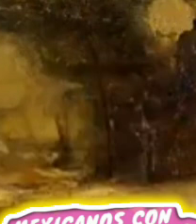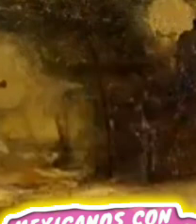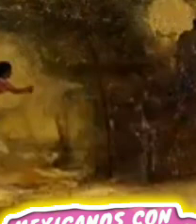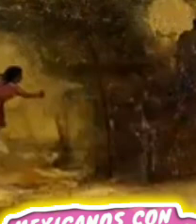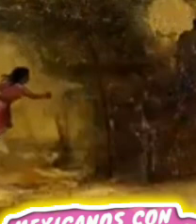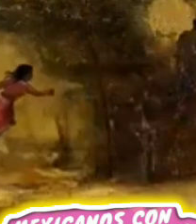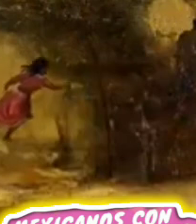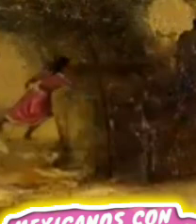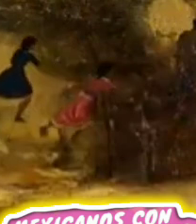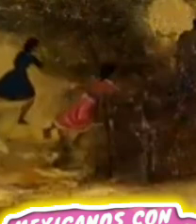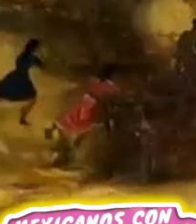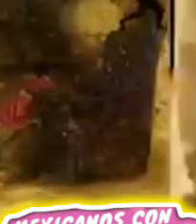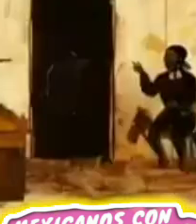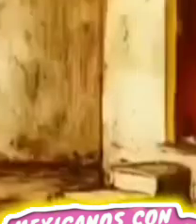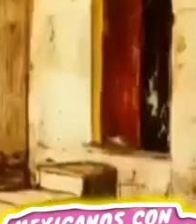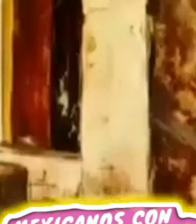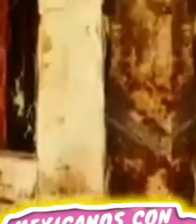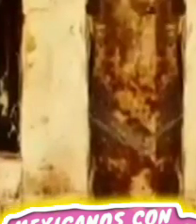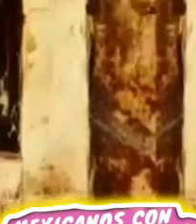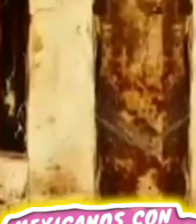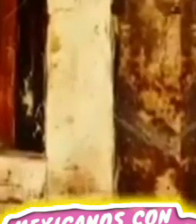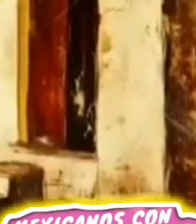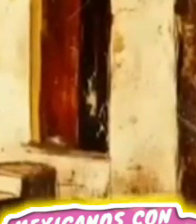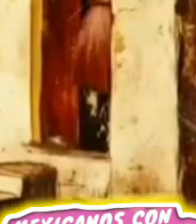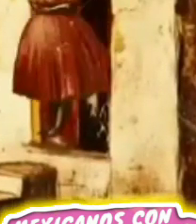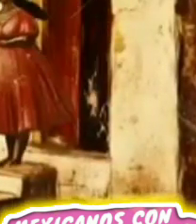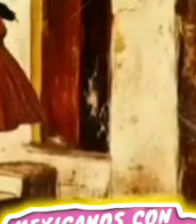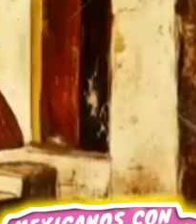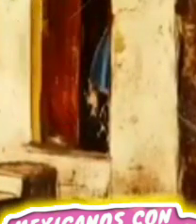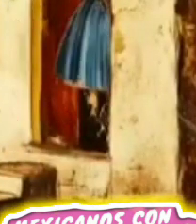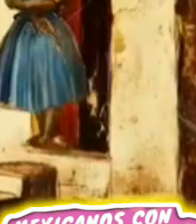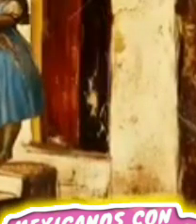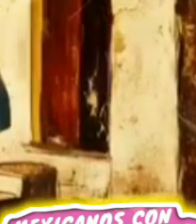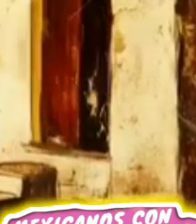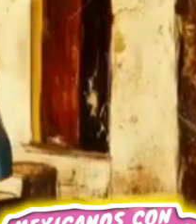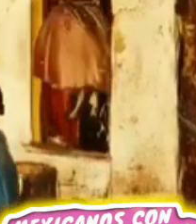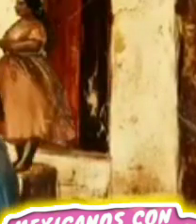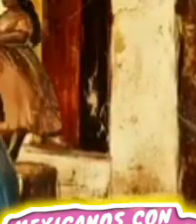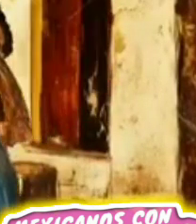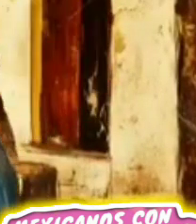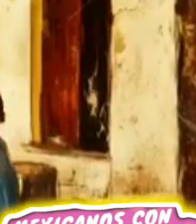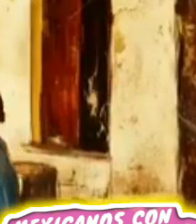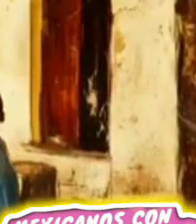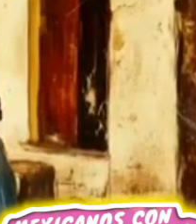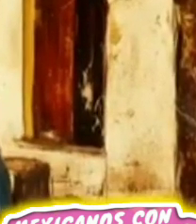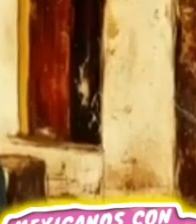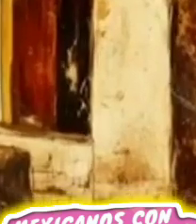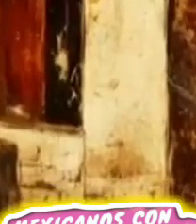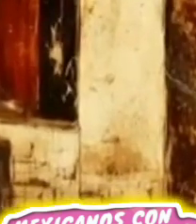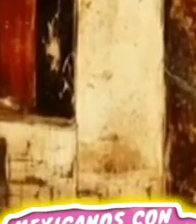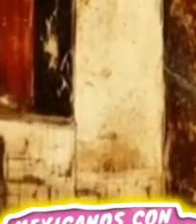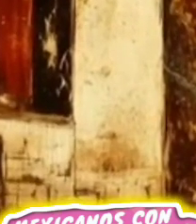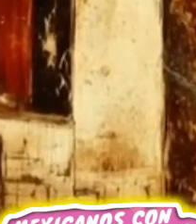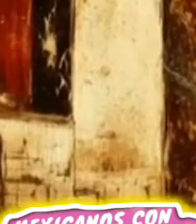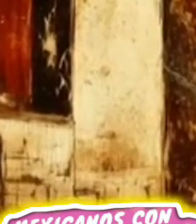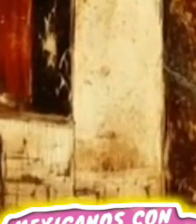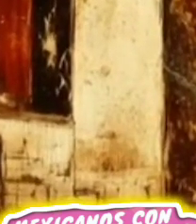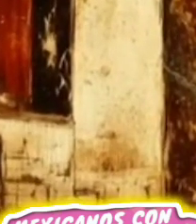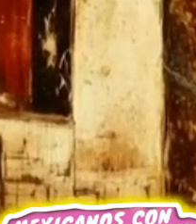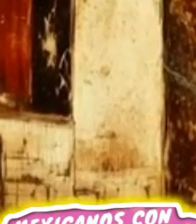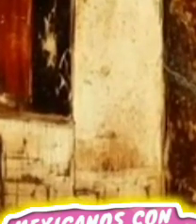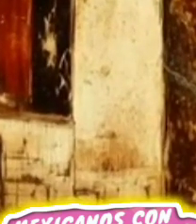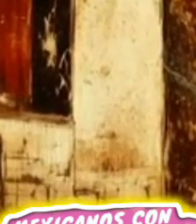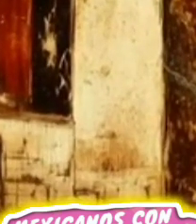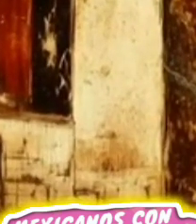maridos. Al paso de los días, se hizo un juicio a las mujeres, y salieron identificadas las cabecillas de Miahuatlán